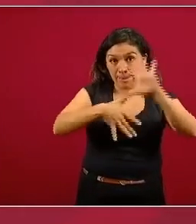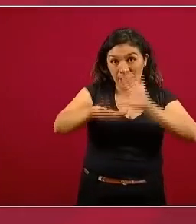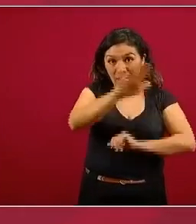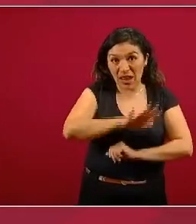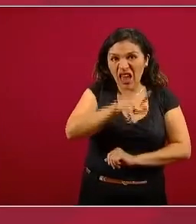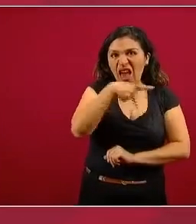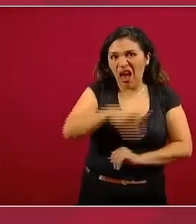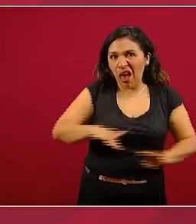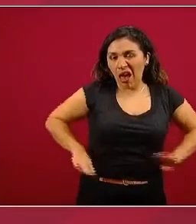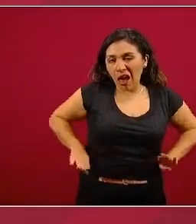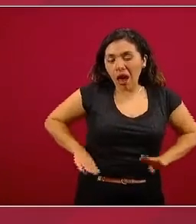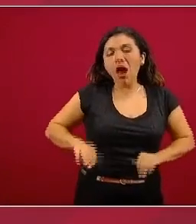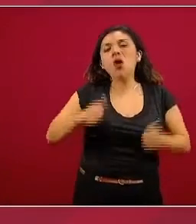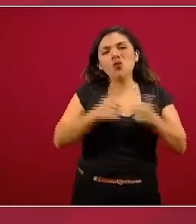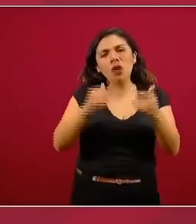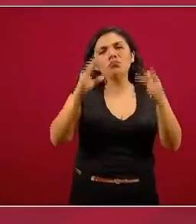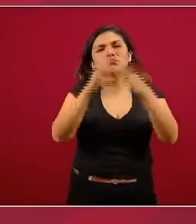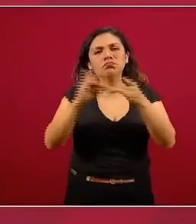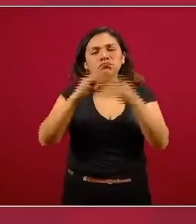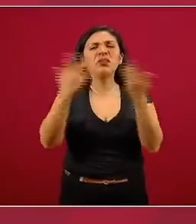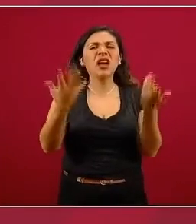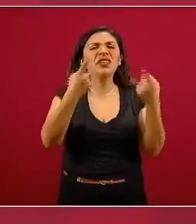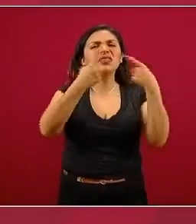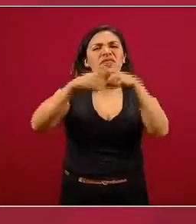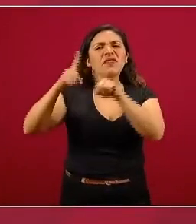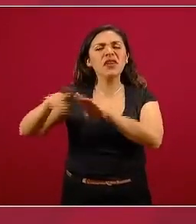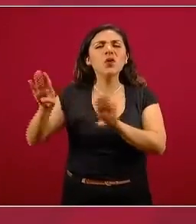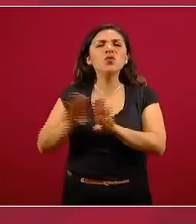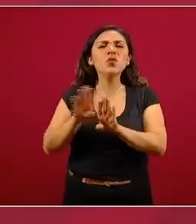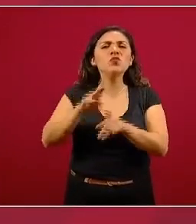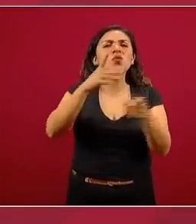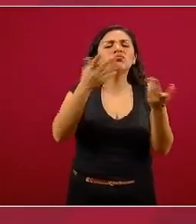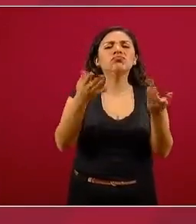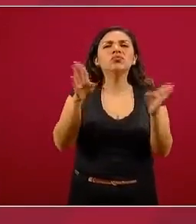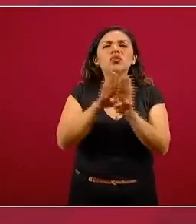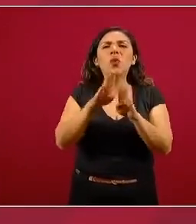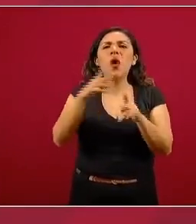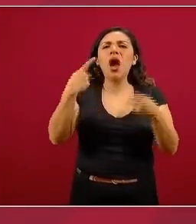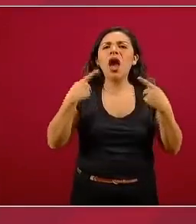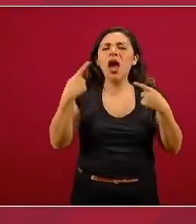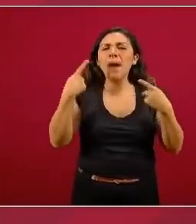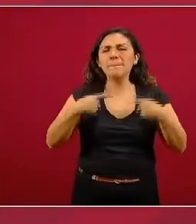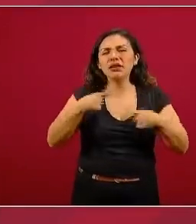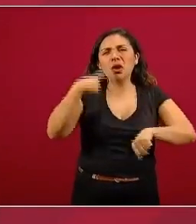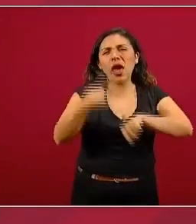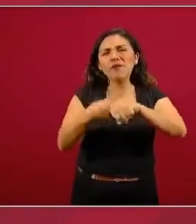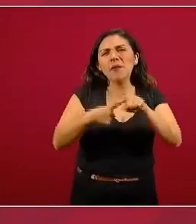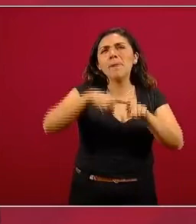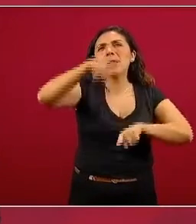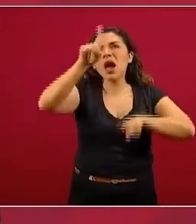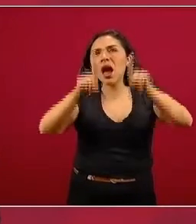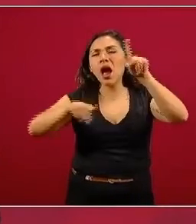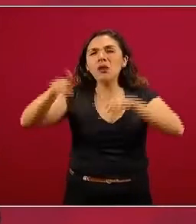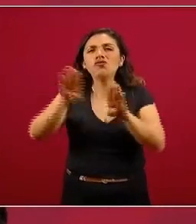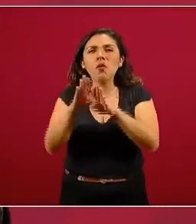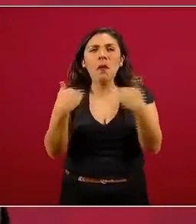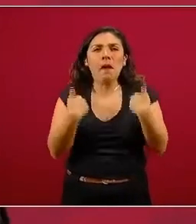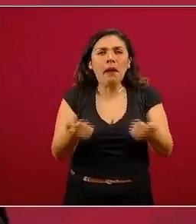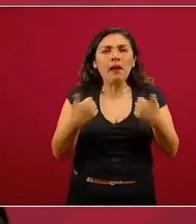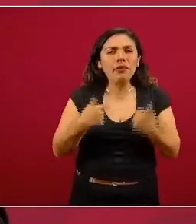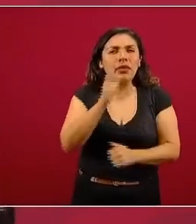América, y comentaremos sobre las diferencias de las distintas curvas epidémicas, su interpretación, su